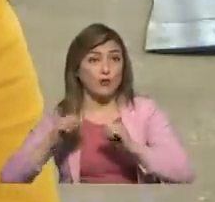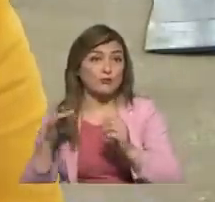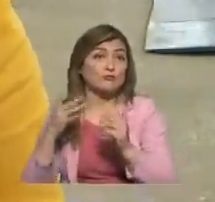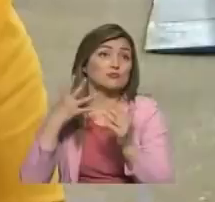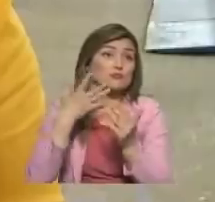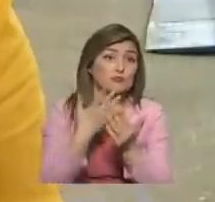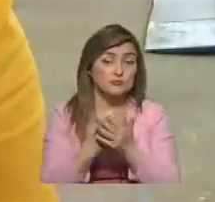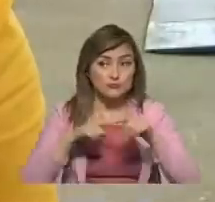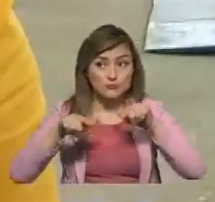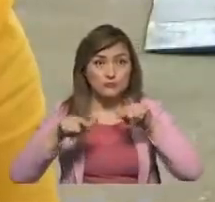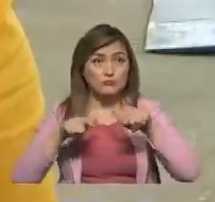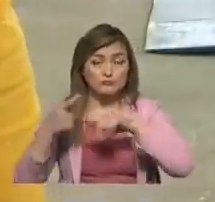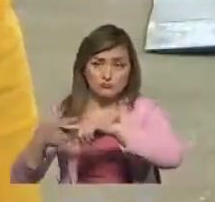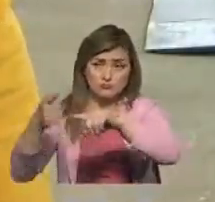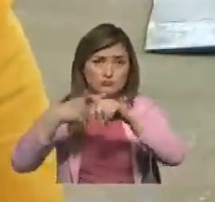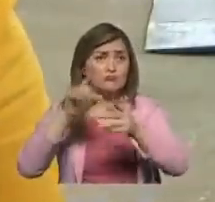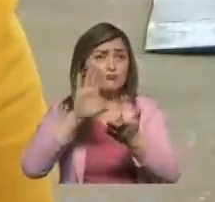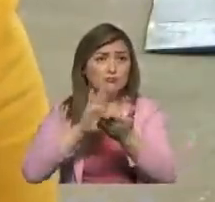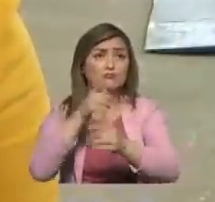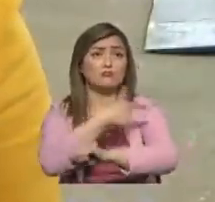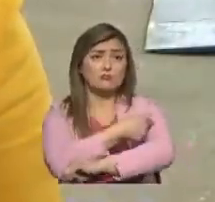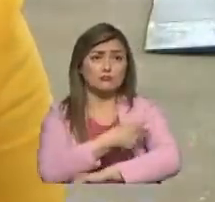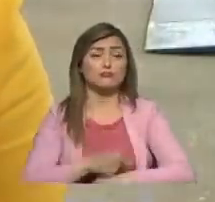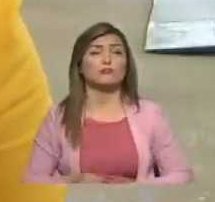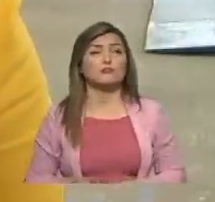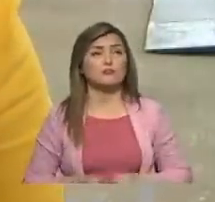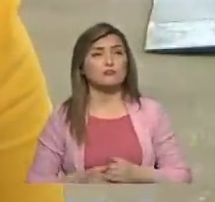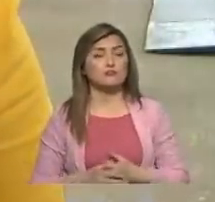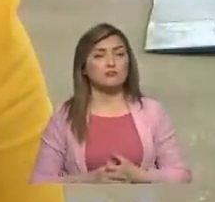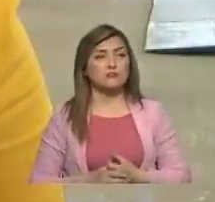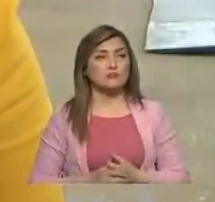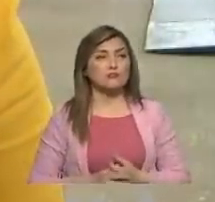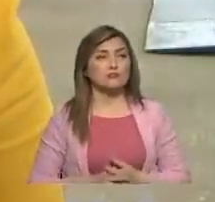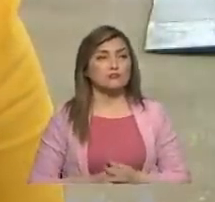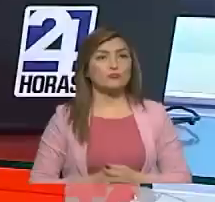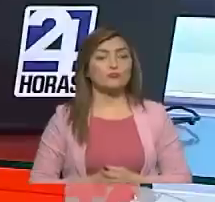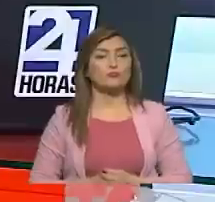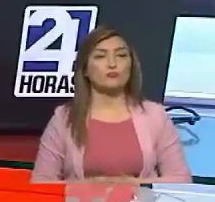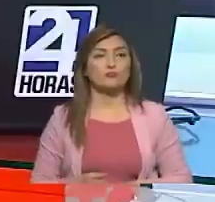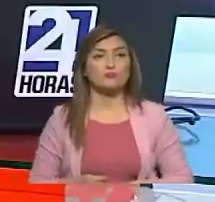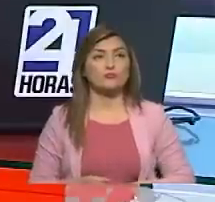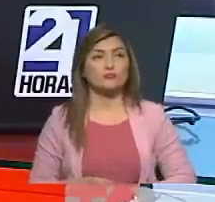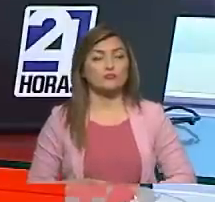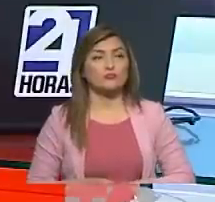a cualquiera de estos puntos para recibir su vacuna contra el coronavirus.